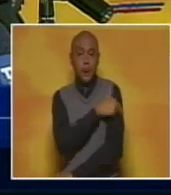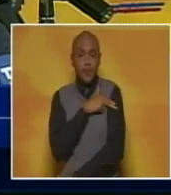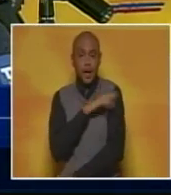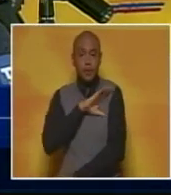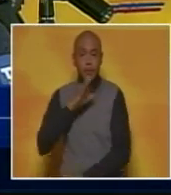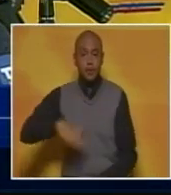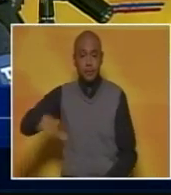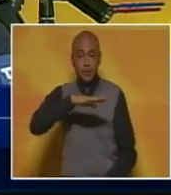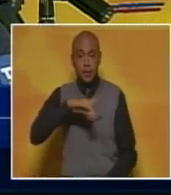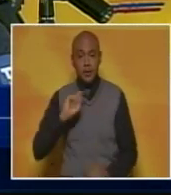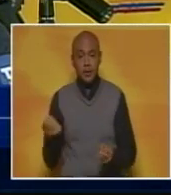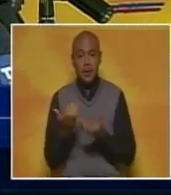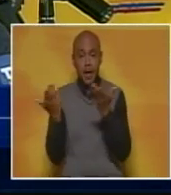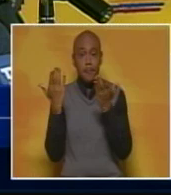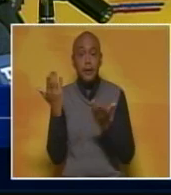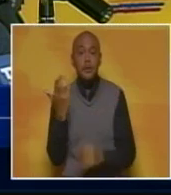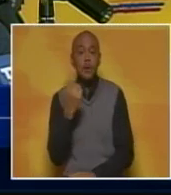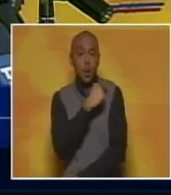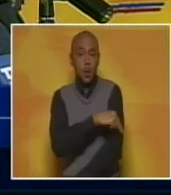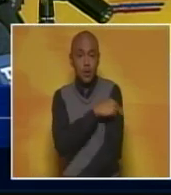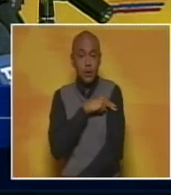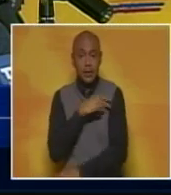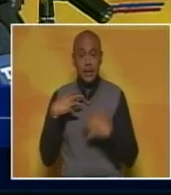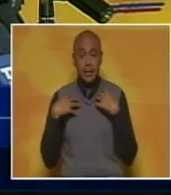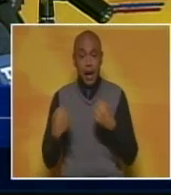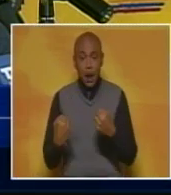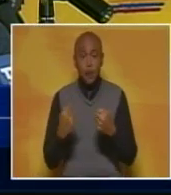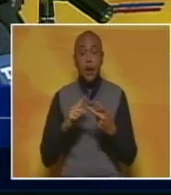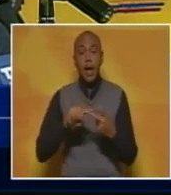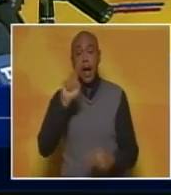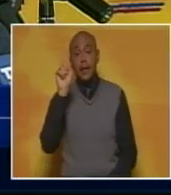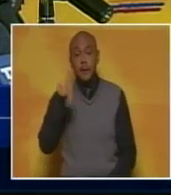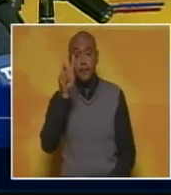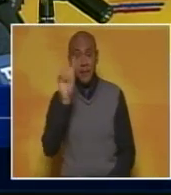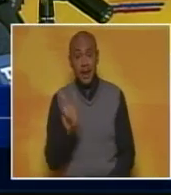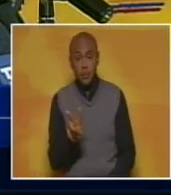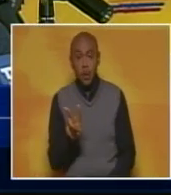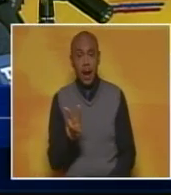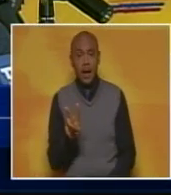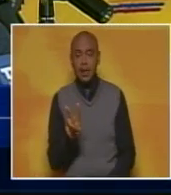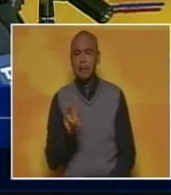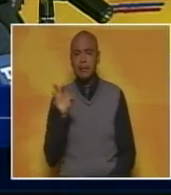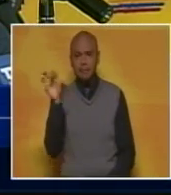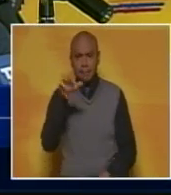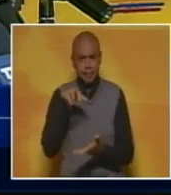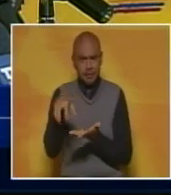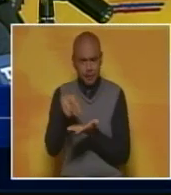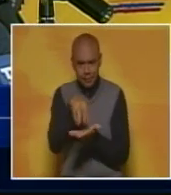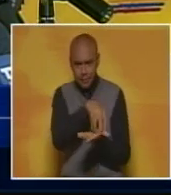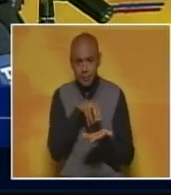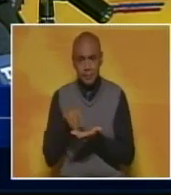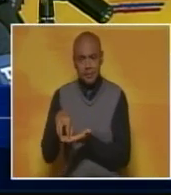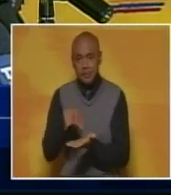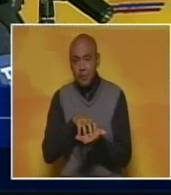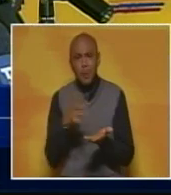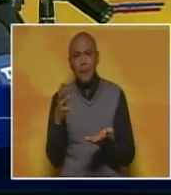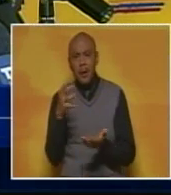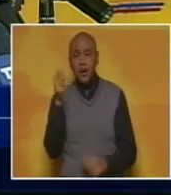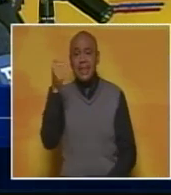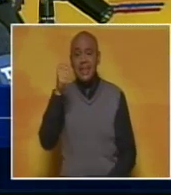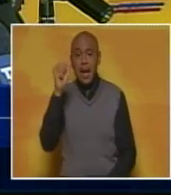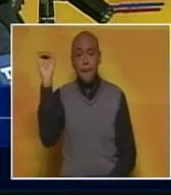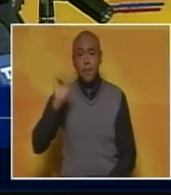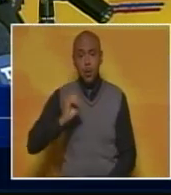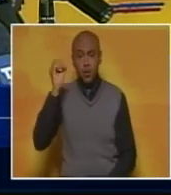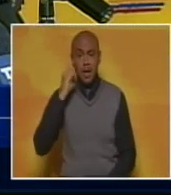de servicios de la salud en todo el país. En el interior del país, esto pudiera llegar a menos del 10% de abastecimiento en